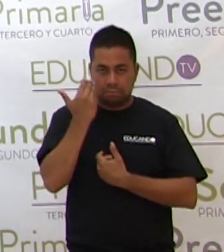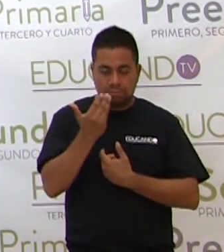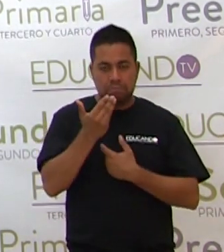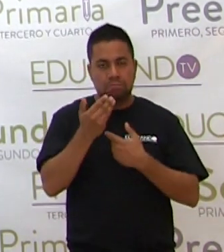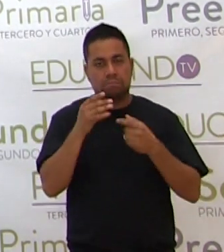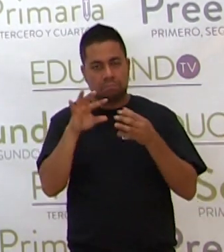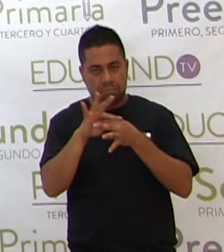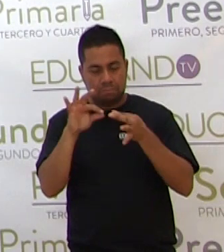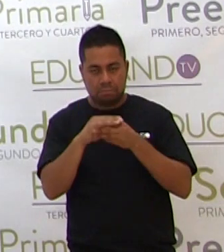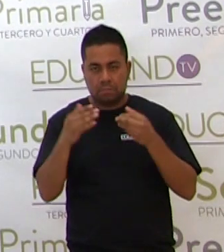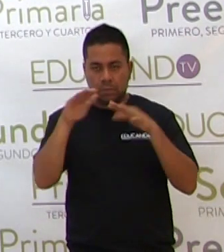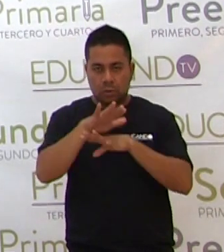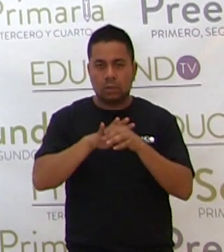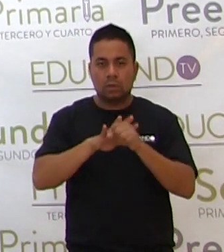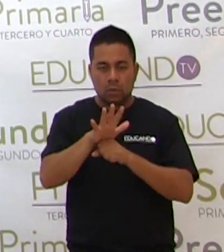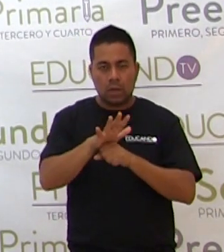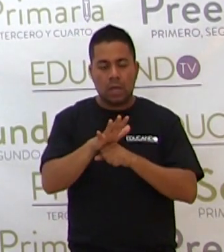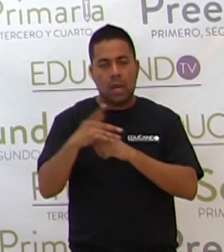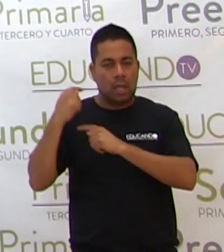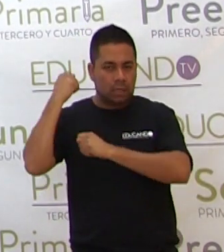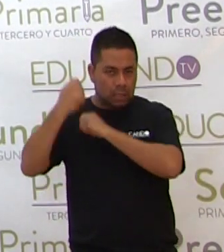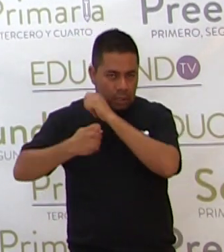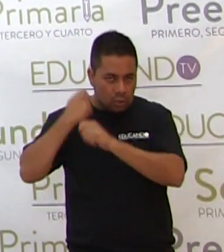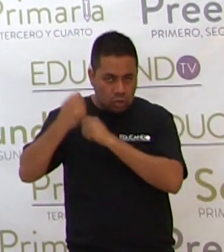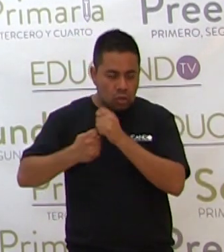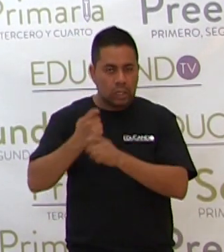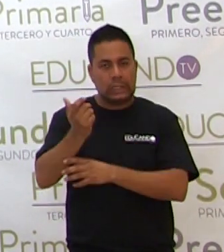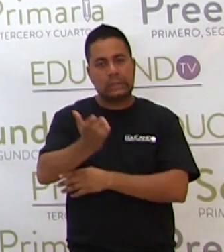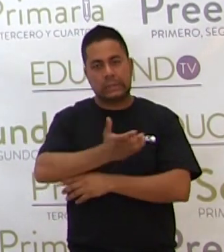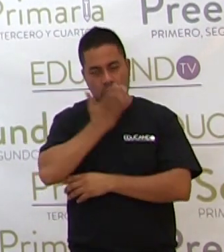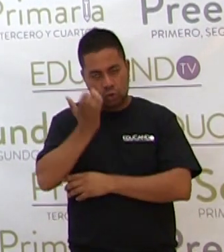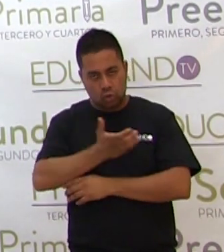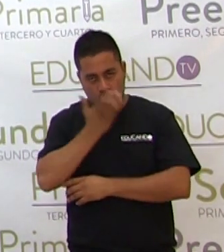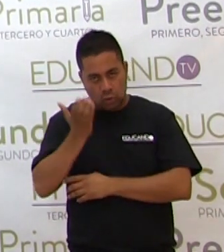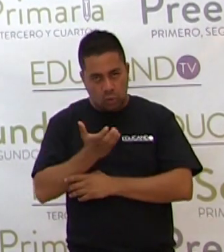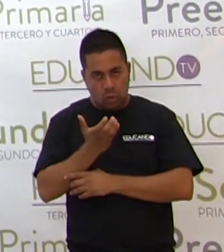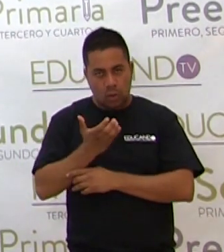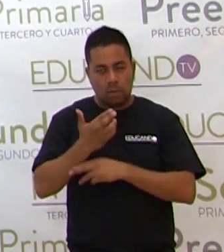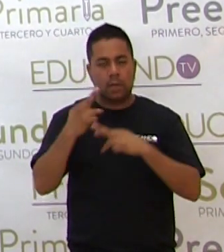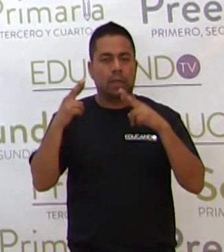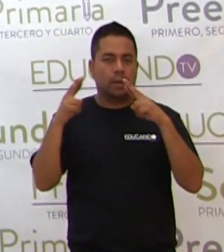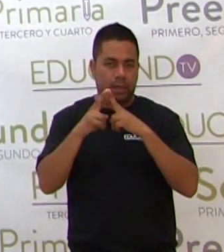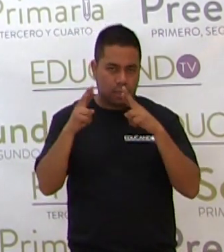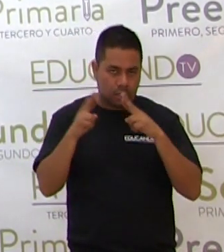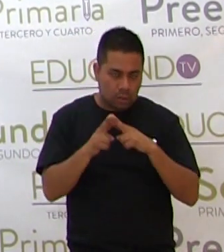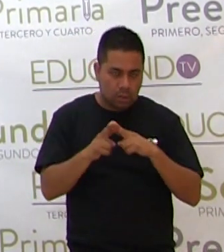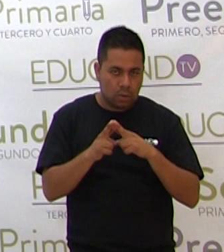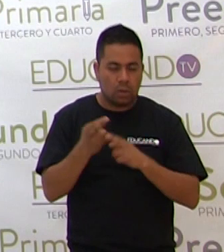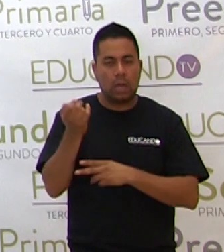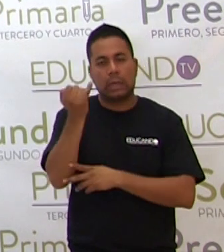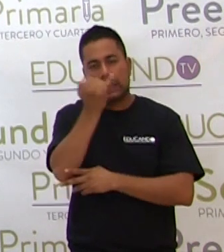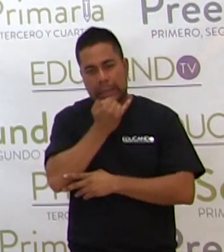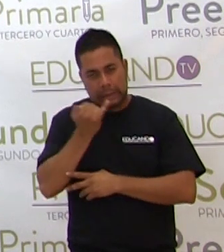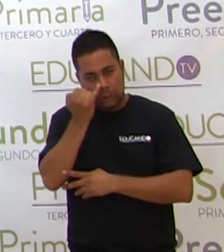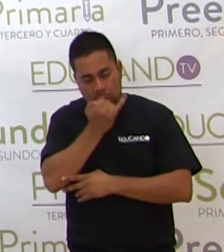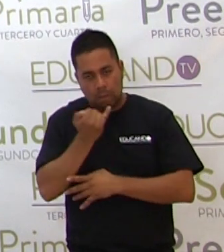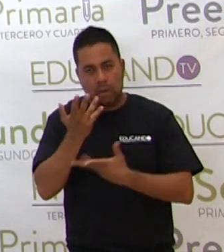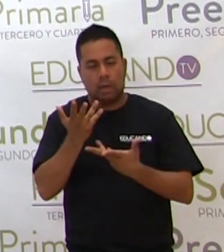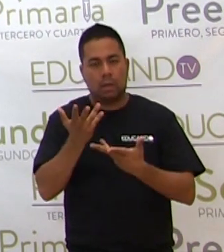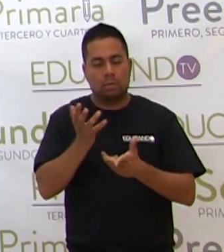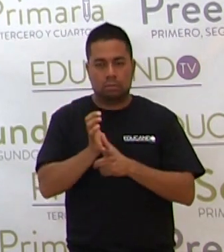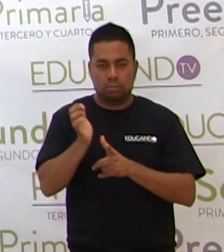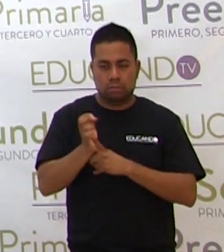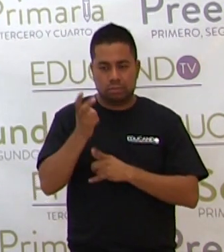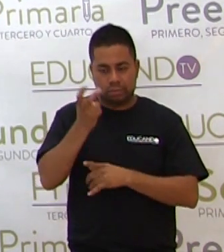de las tradiciones las costumbres la religión el idioma entonces